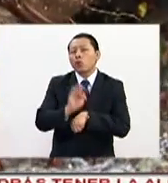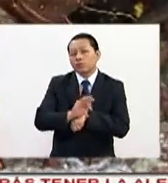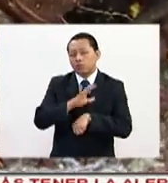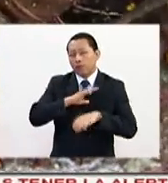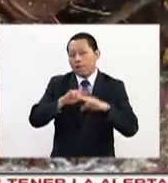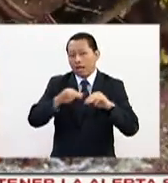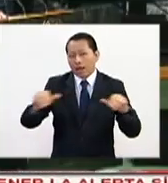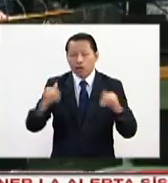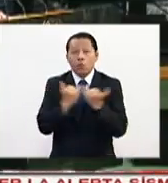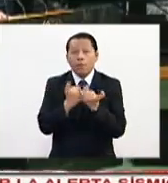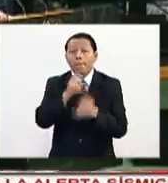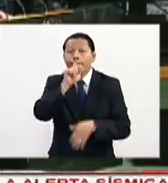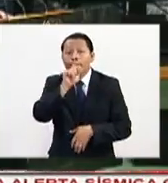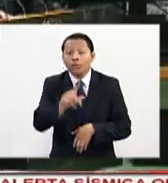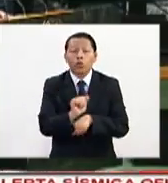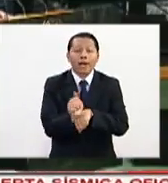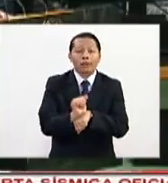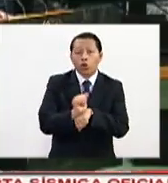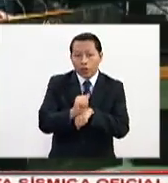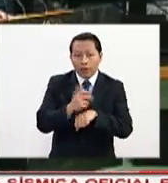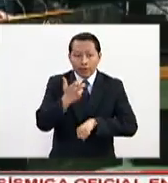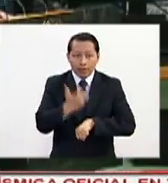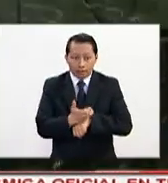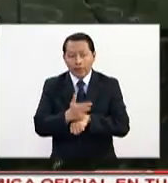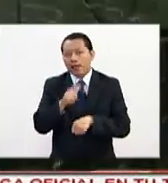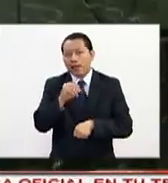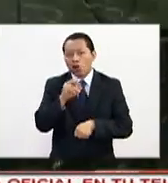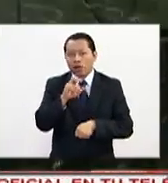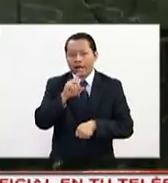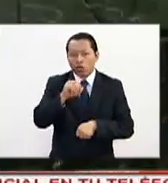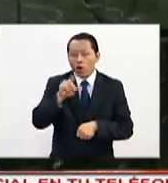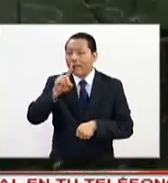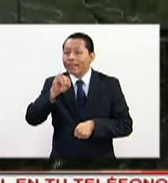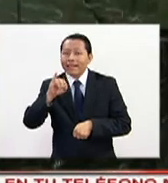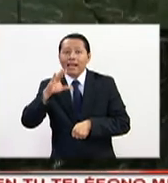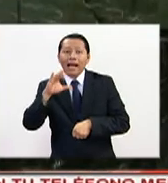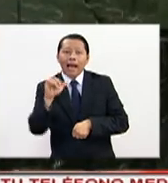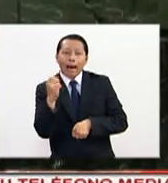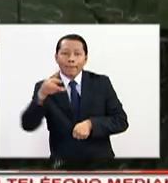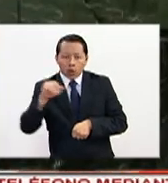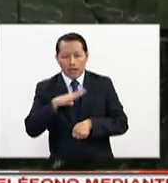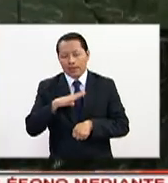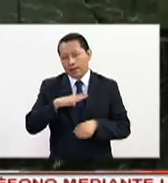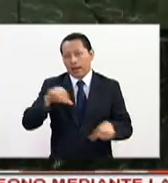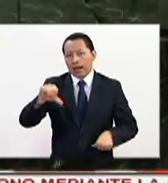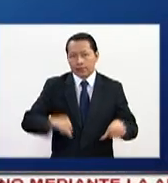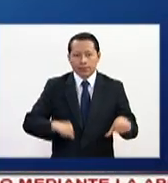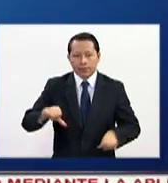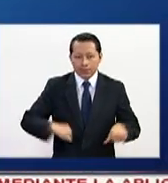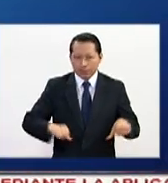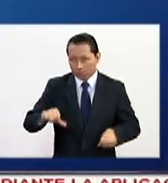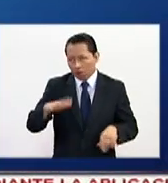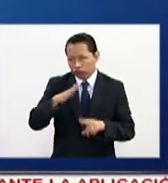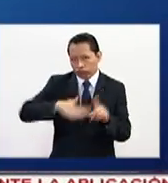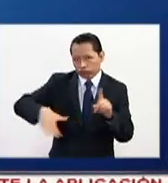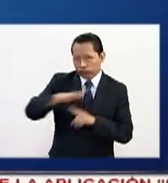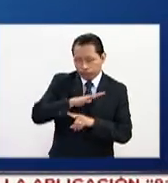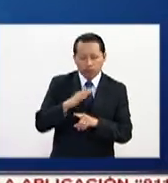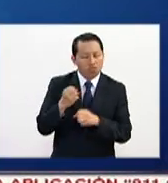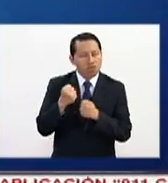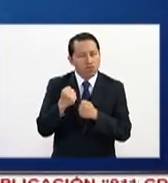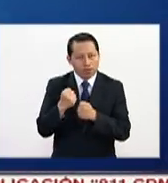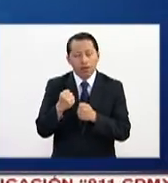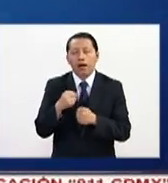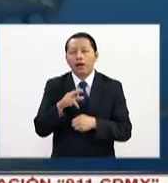marina. También la del actor estadounidense Leonardo DiCaprio, que además practica una actividad ecologista intensa. Para México al